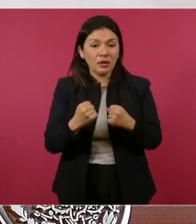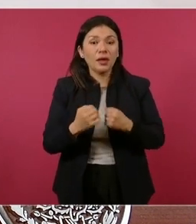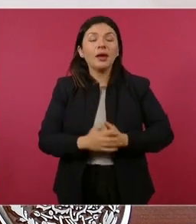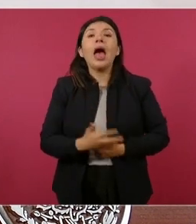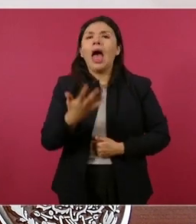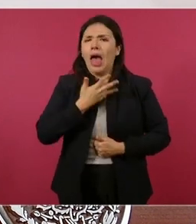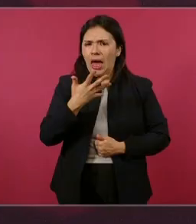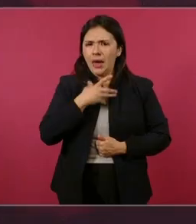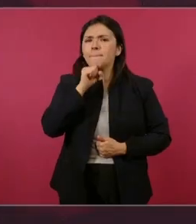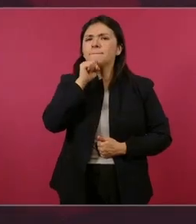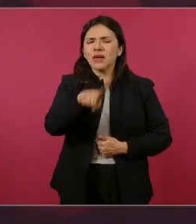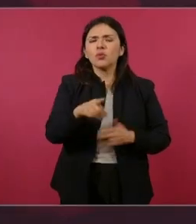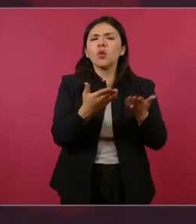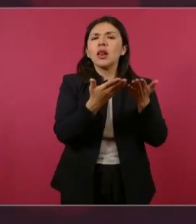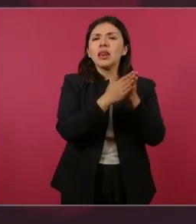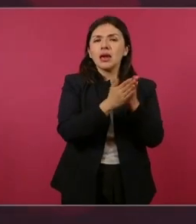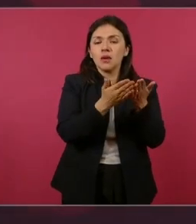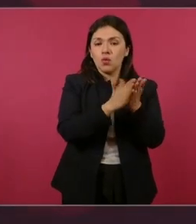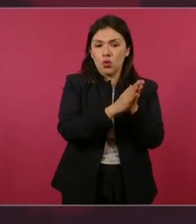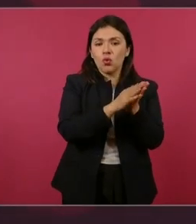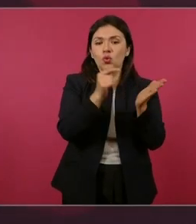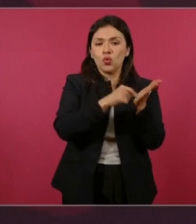Hay un libro